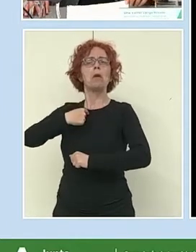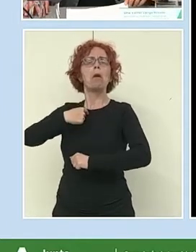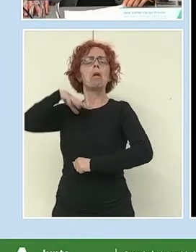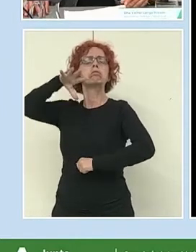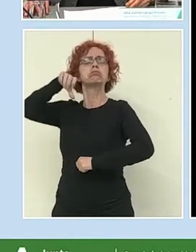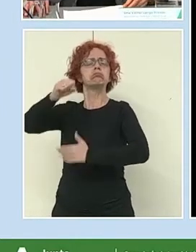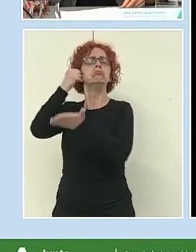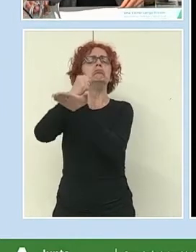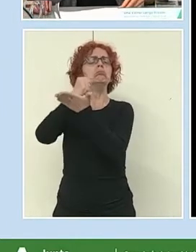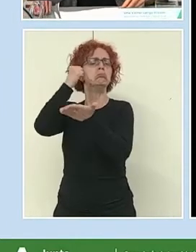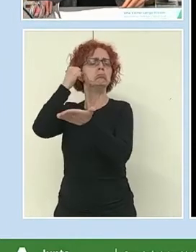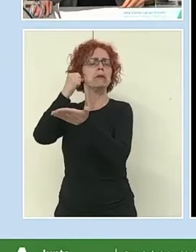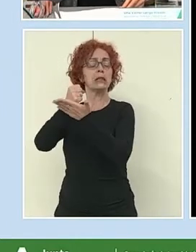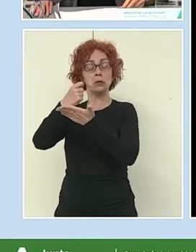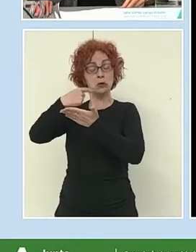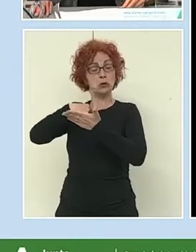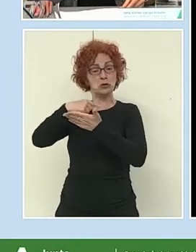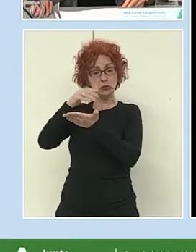un principio,